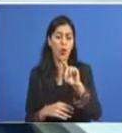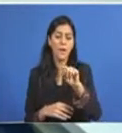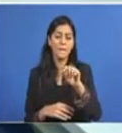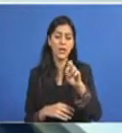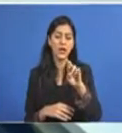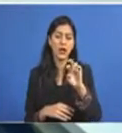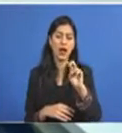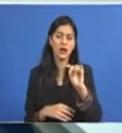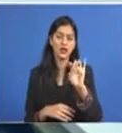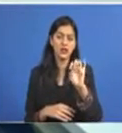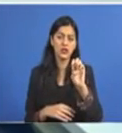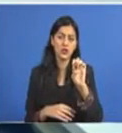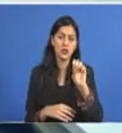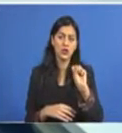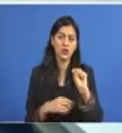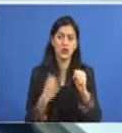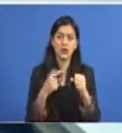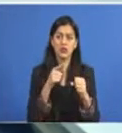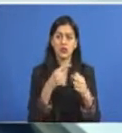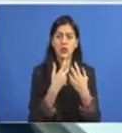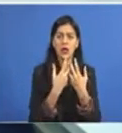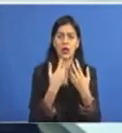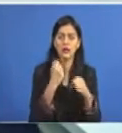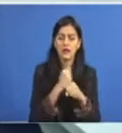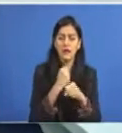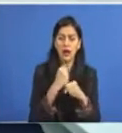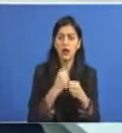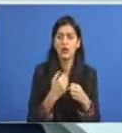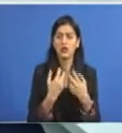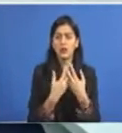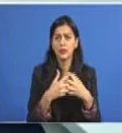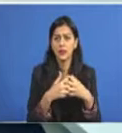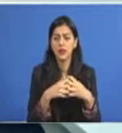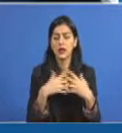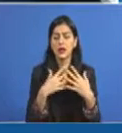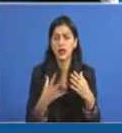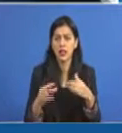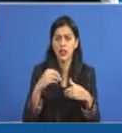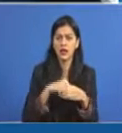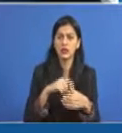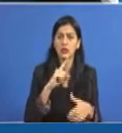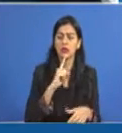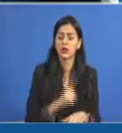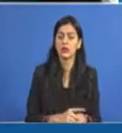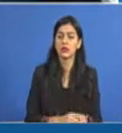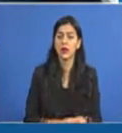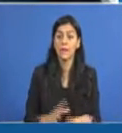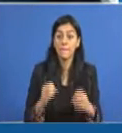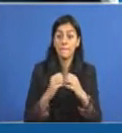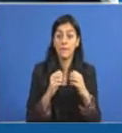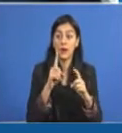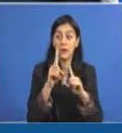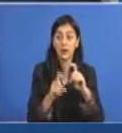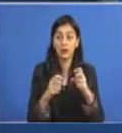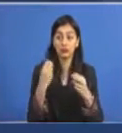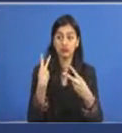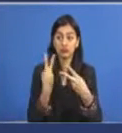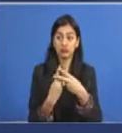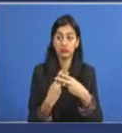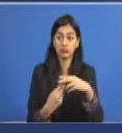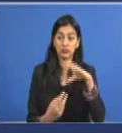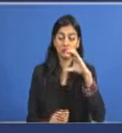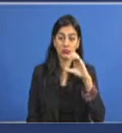está trabajando en este momento con una empresa que está dentro de la legalidad. Oiga, nos siguen llegando más preguntas. En esta ocasión, la usuaria